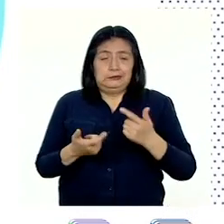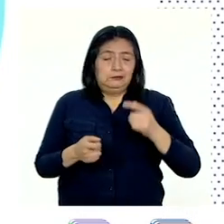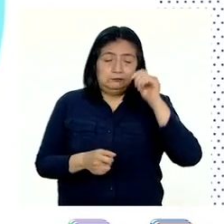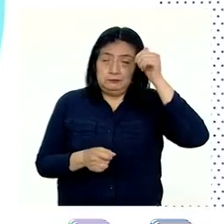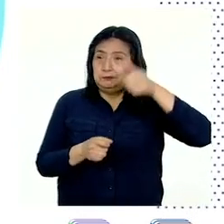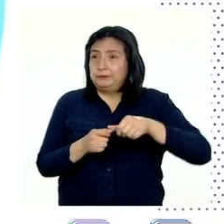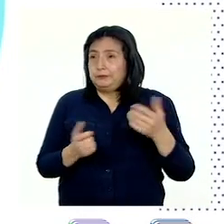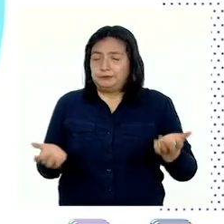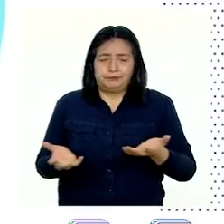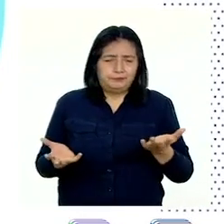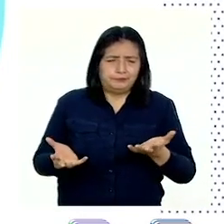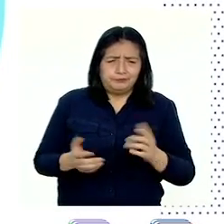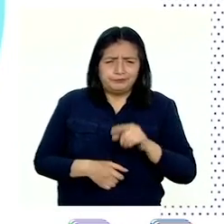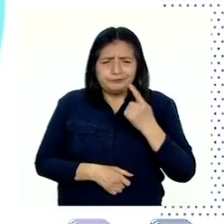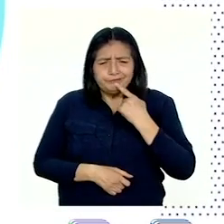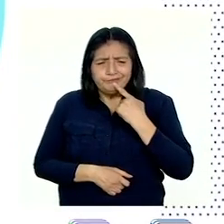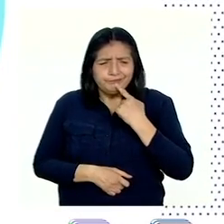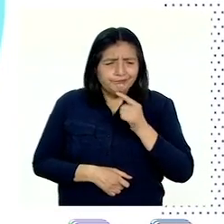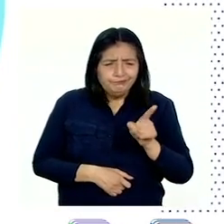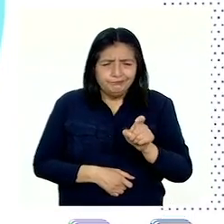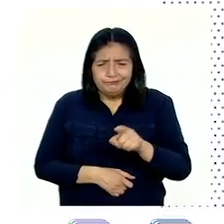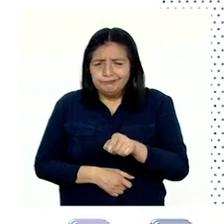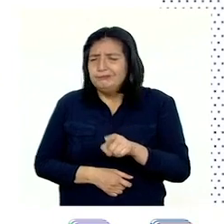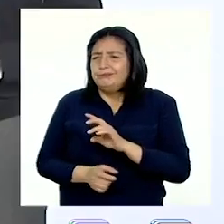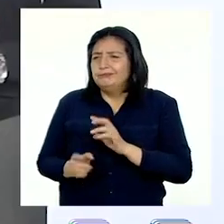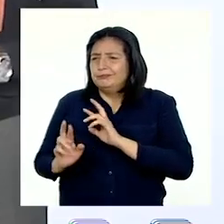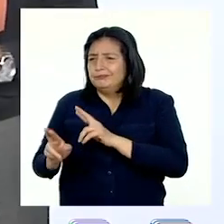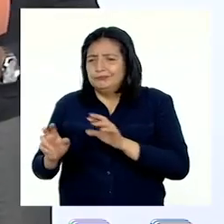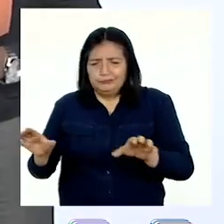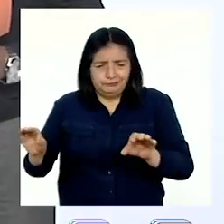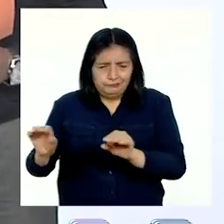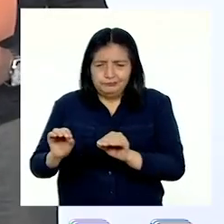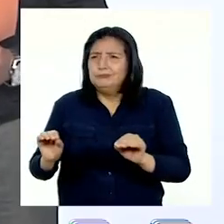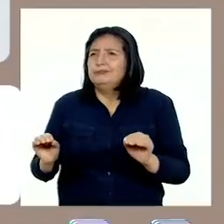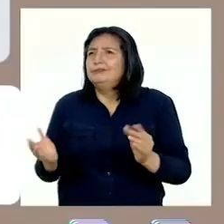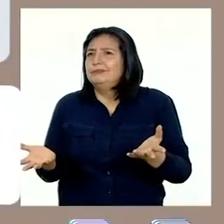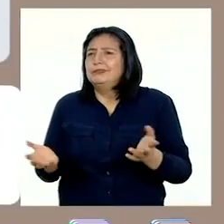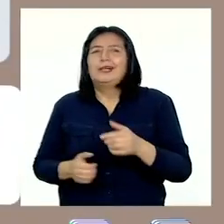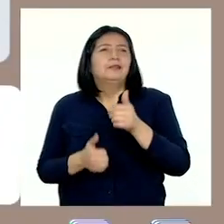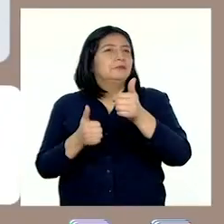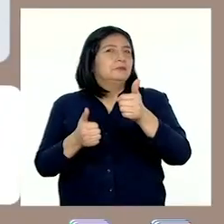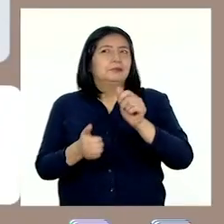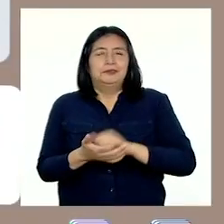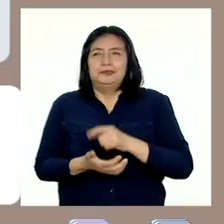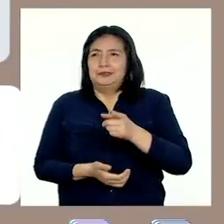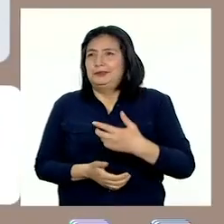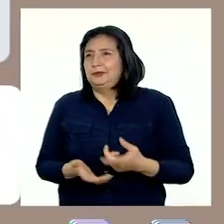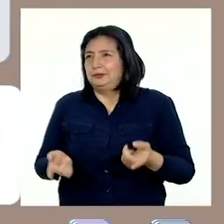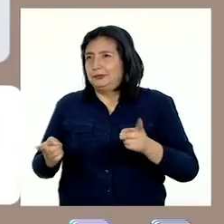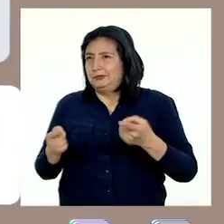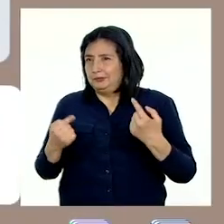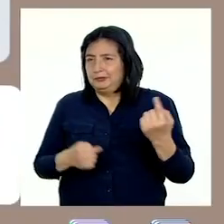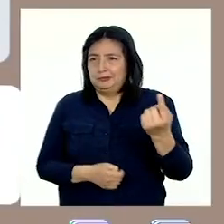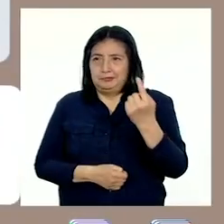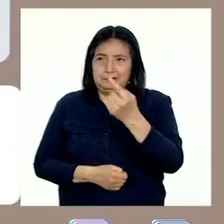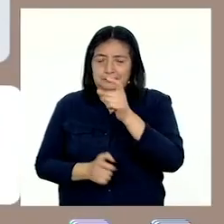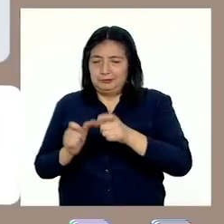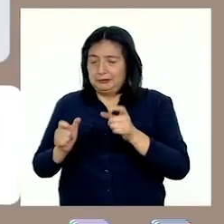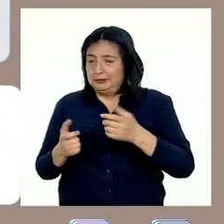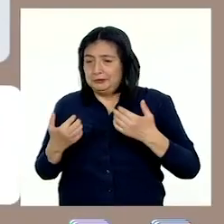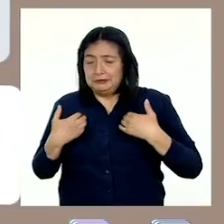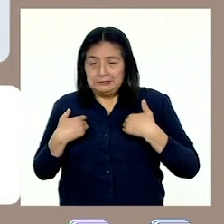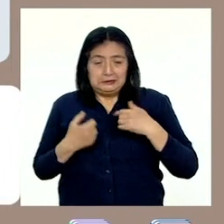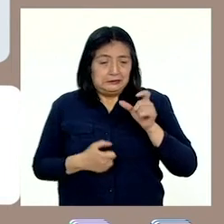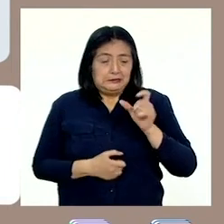de recordar dónde está cada pregunta con su respuesta. Buenísimo. Así, cuando a cada participante le